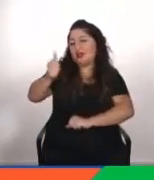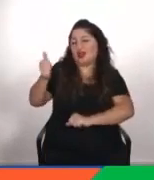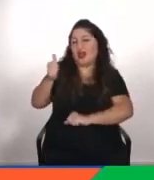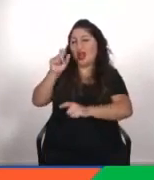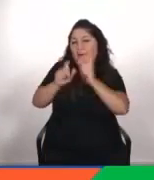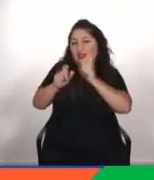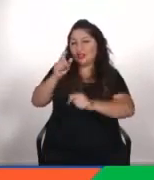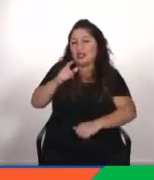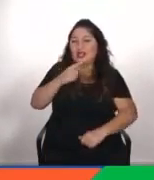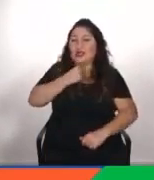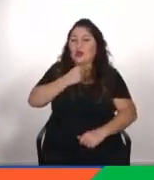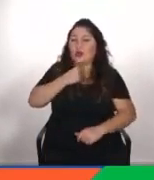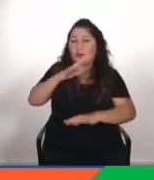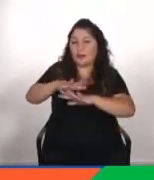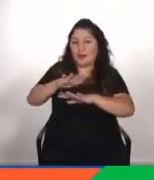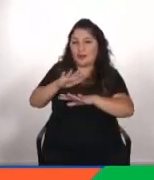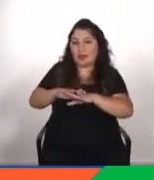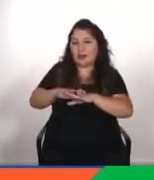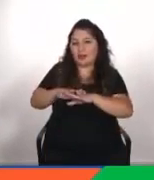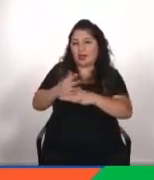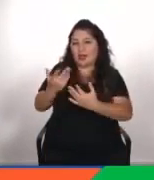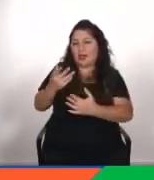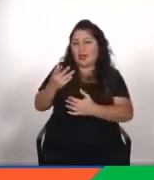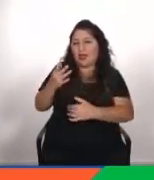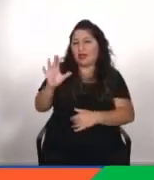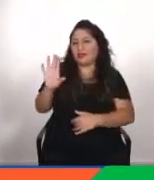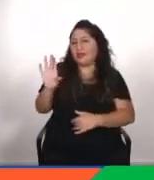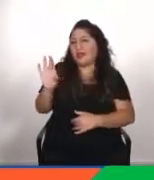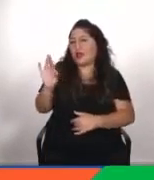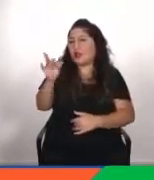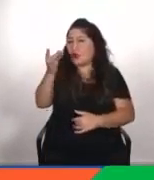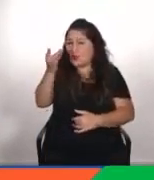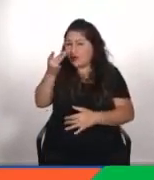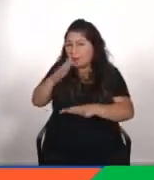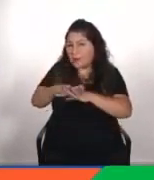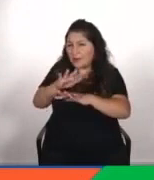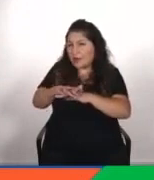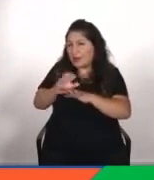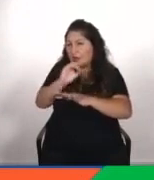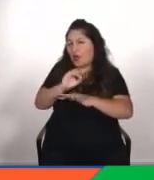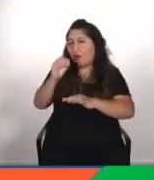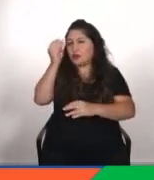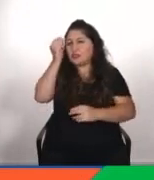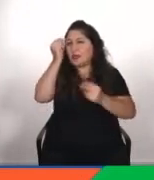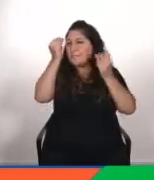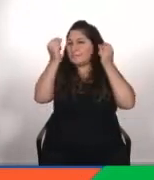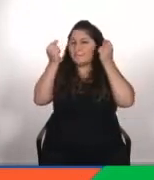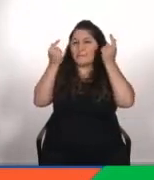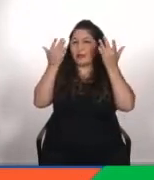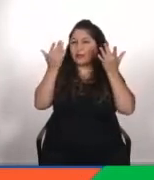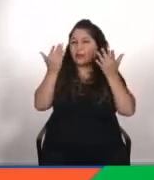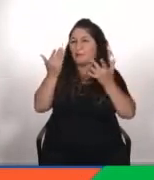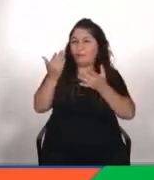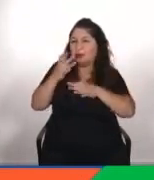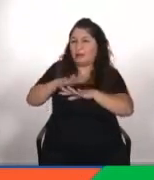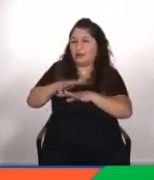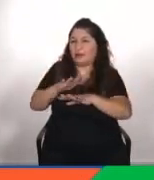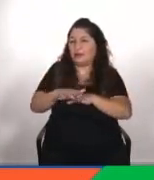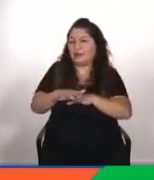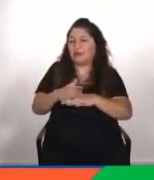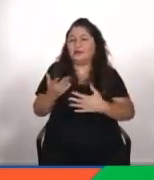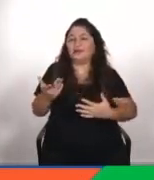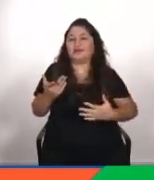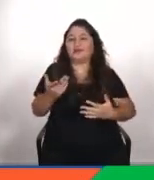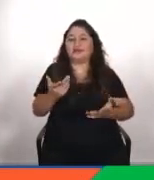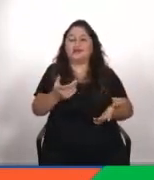matemáticas o le gustan las matemáticas, ¿se descubren o se inventan las matemáticas? ¿Qué lado tomas tú? Sí, yo tengo, en Derivando